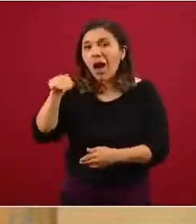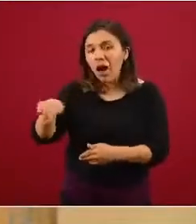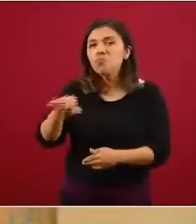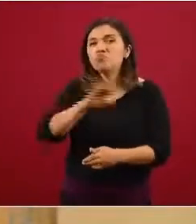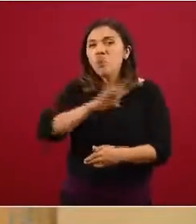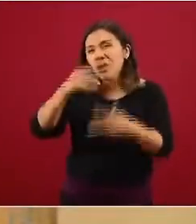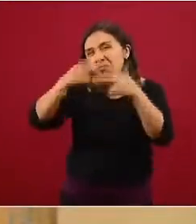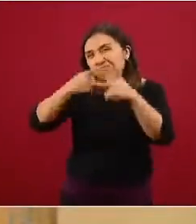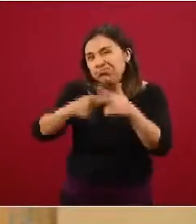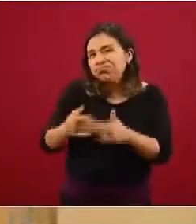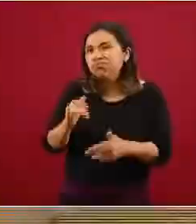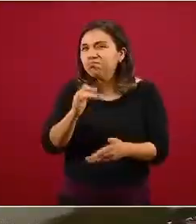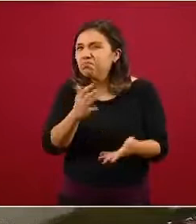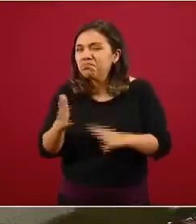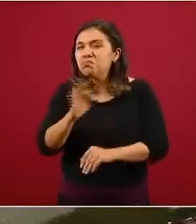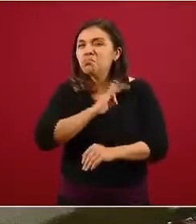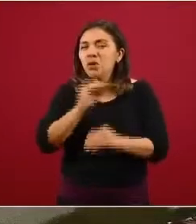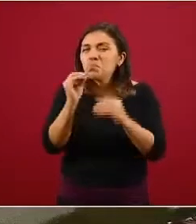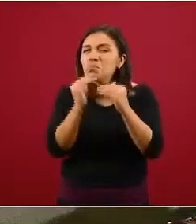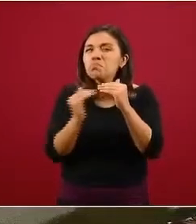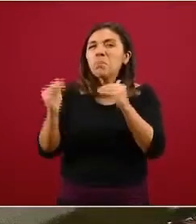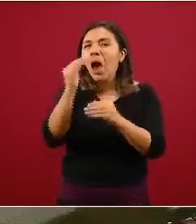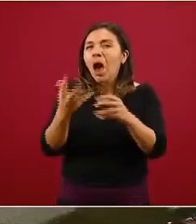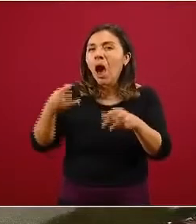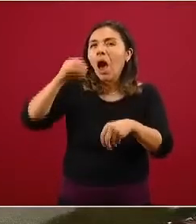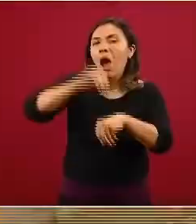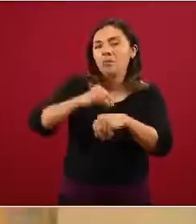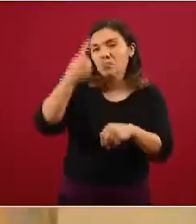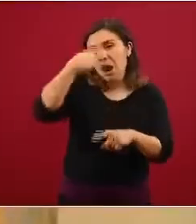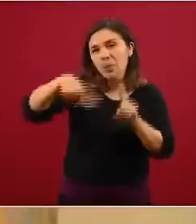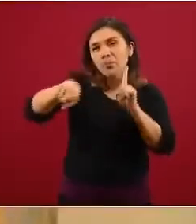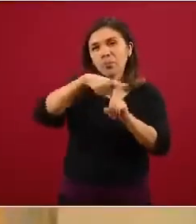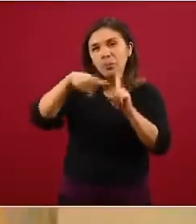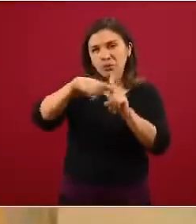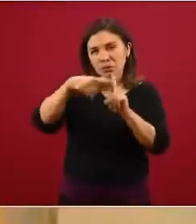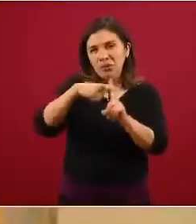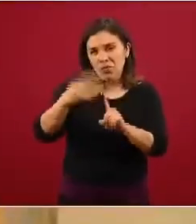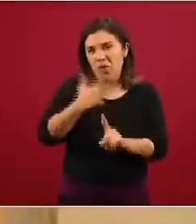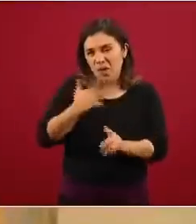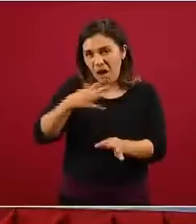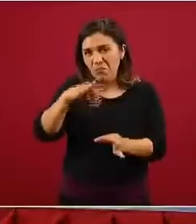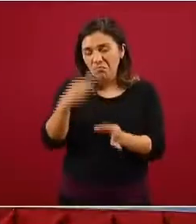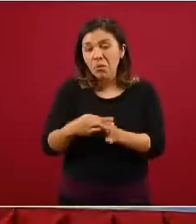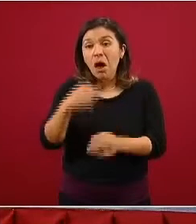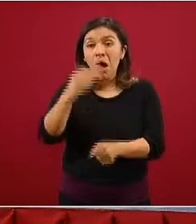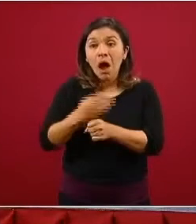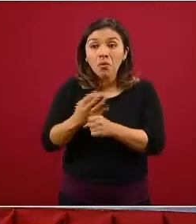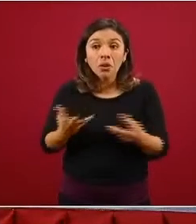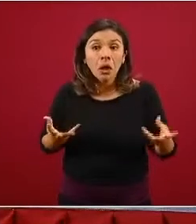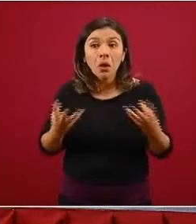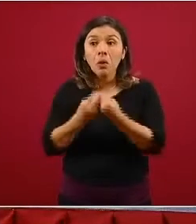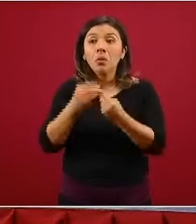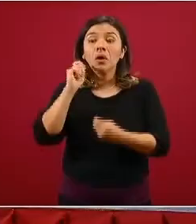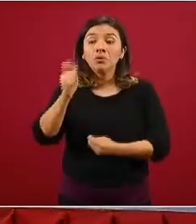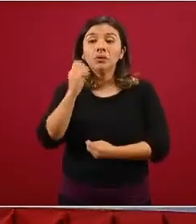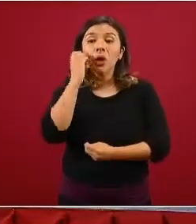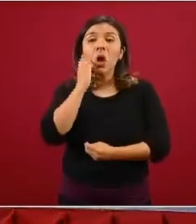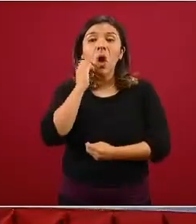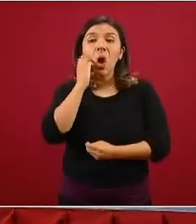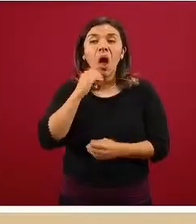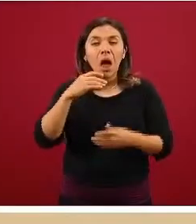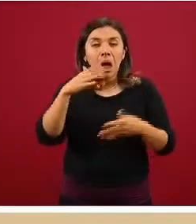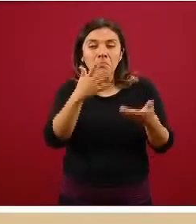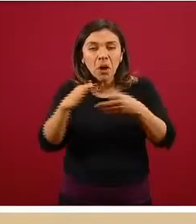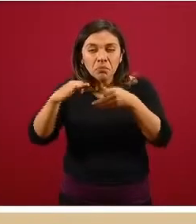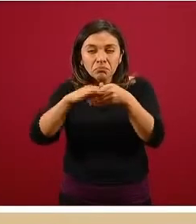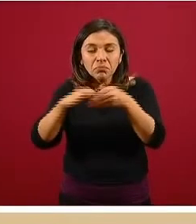para estimar un número superior al de los casos confirmados que se han tenido, y tenemos un total de casos confirmados